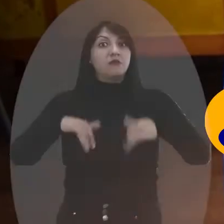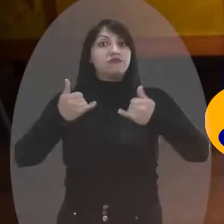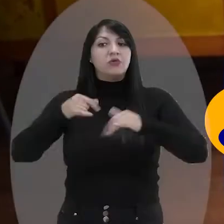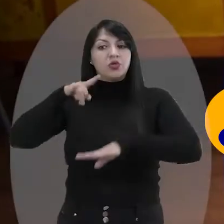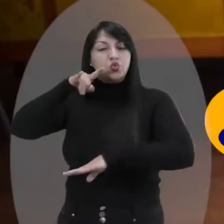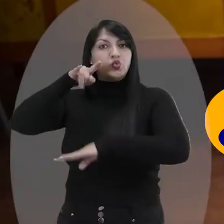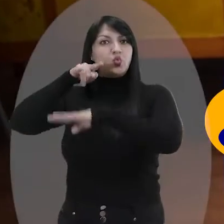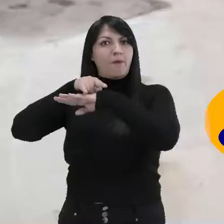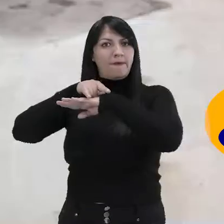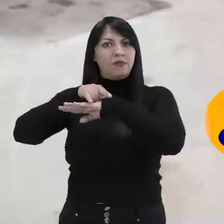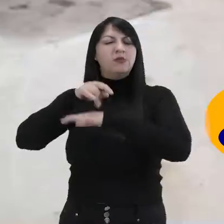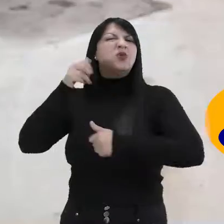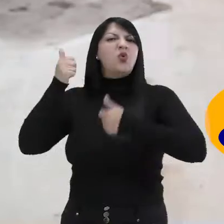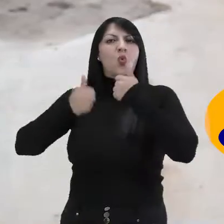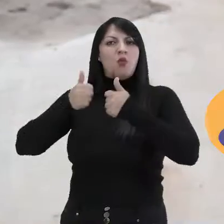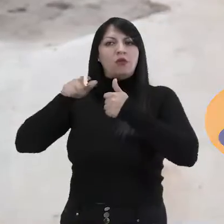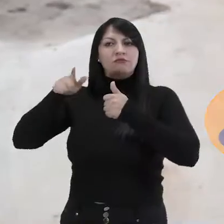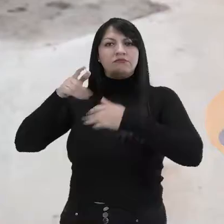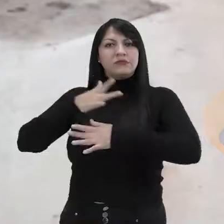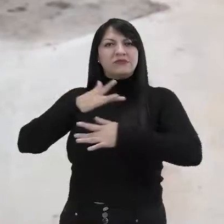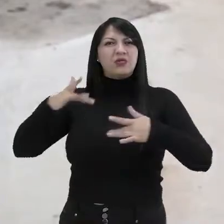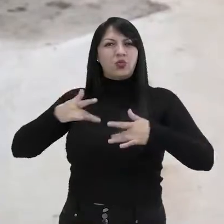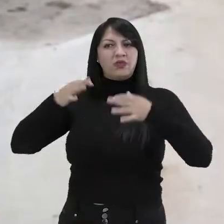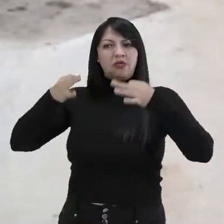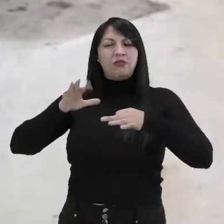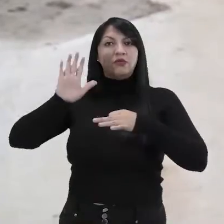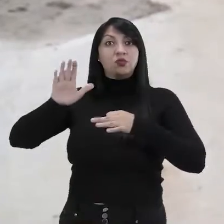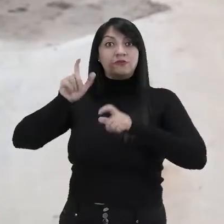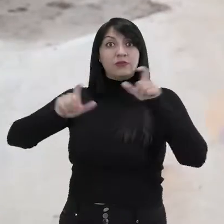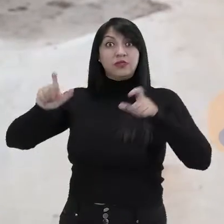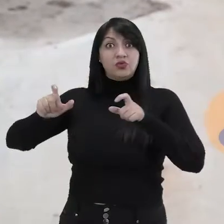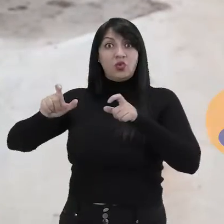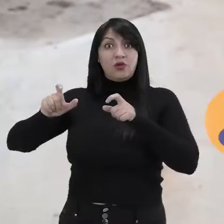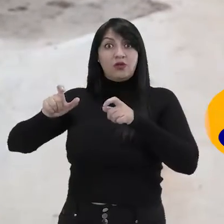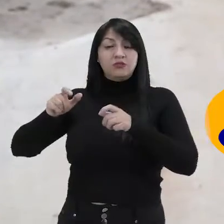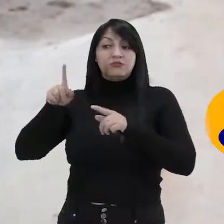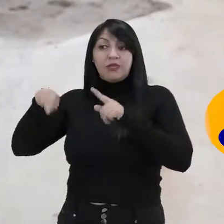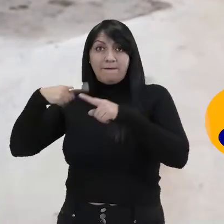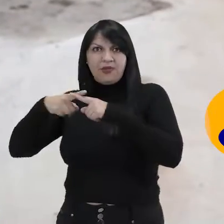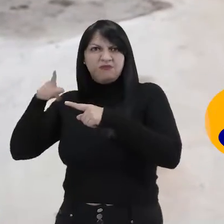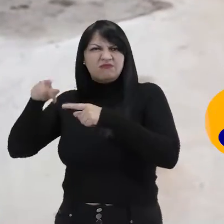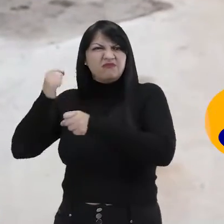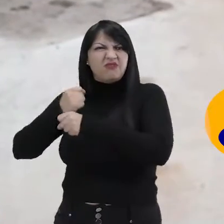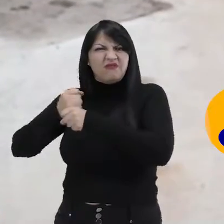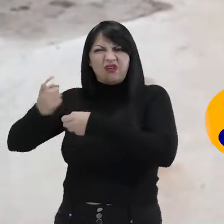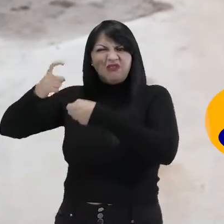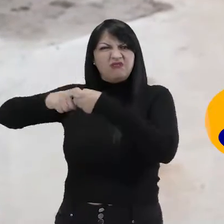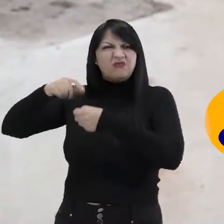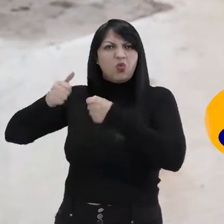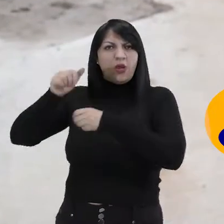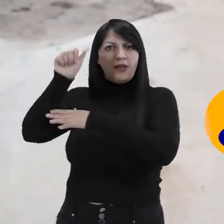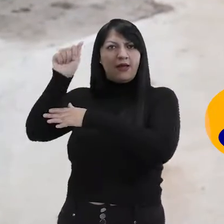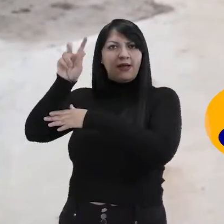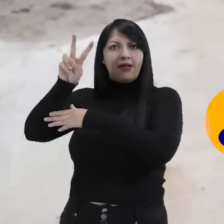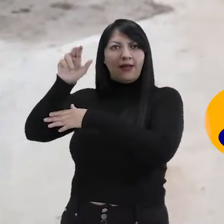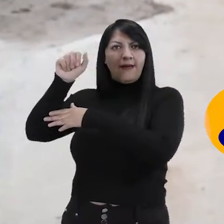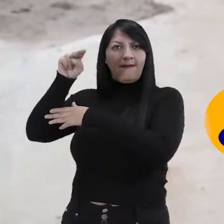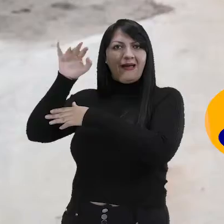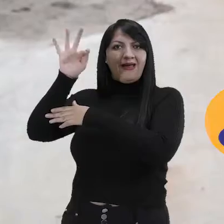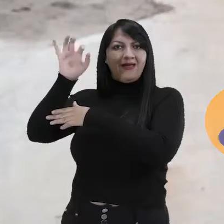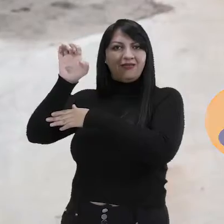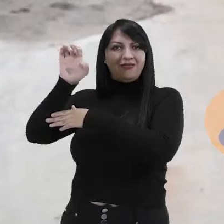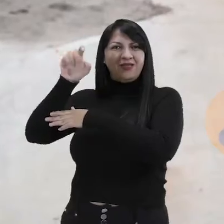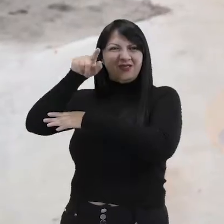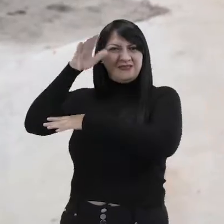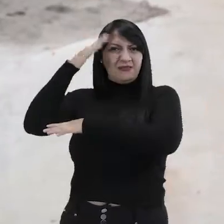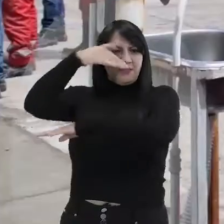Desde la supervisión de seguridad en trabajo de Avante hemos venido acompañando a los equipos de interventoría y de contratista del proyecto